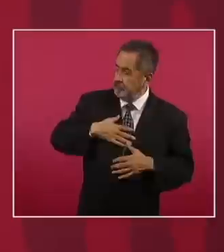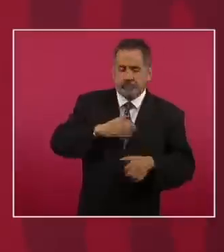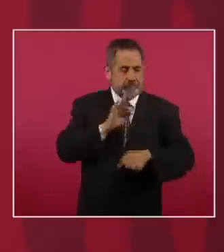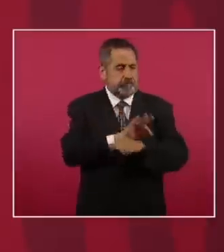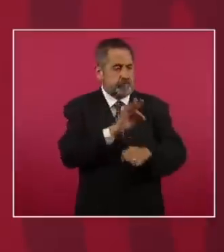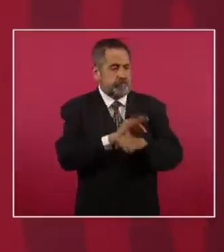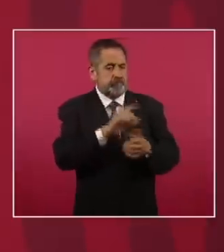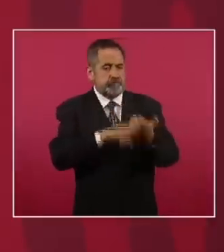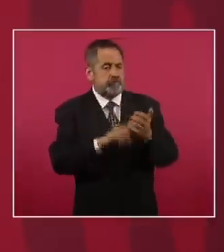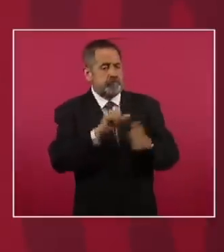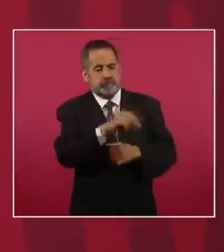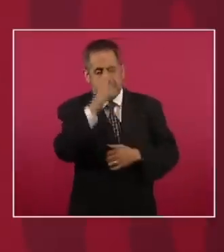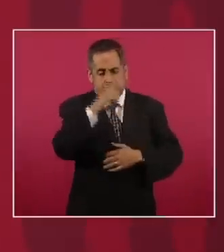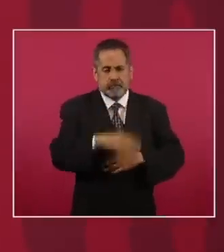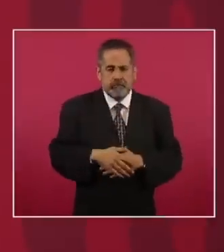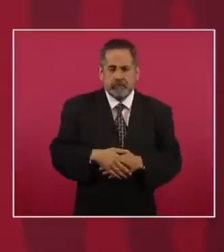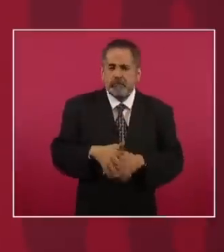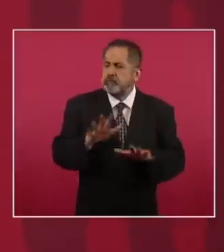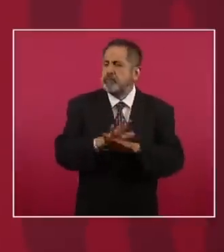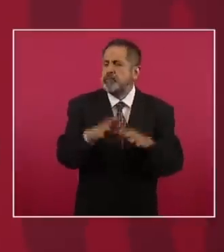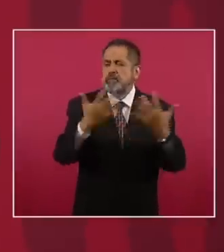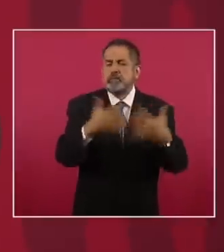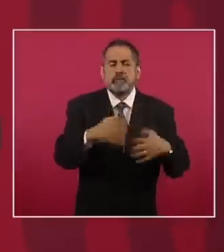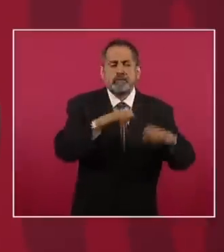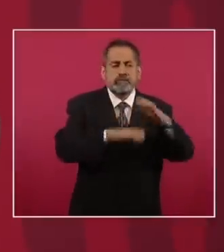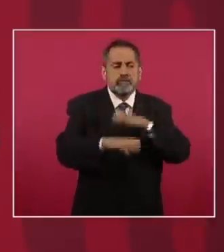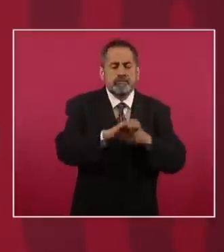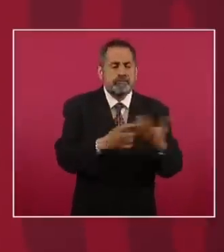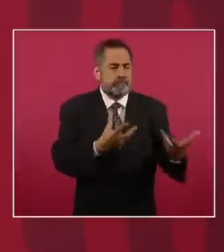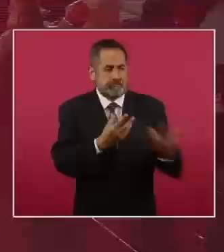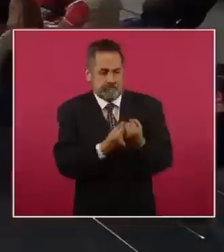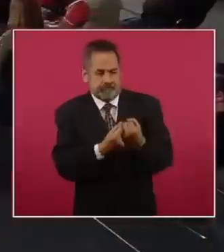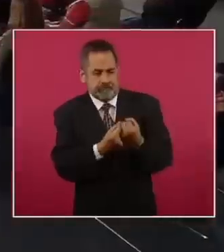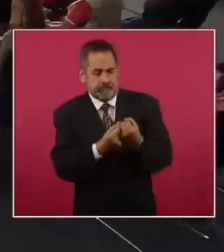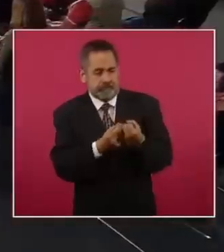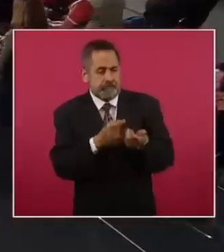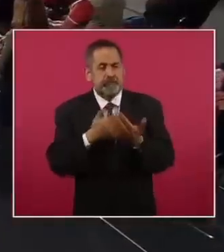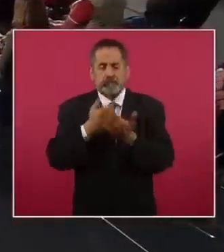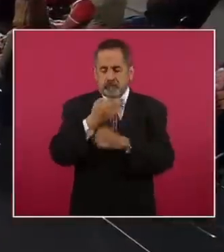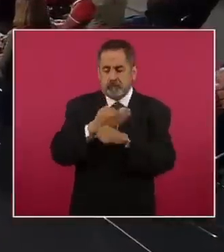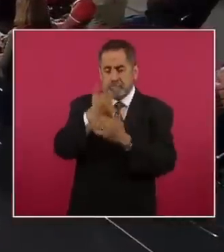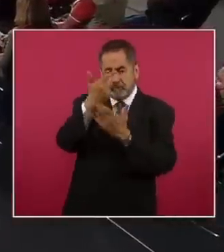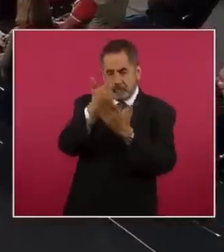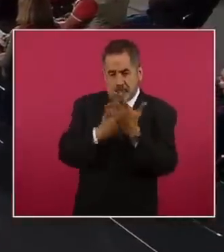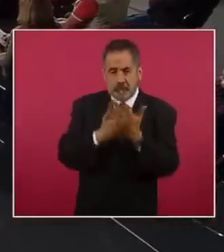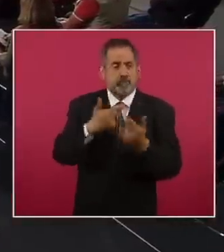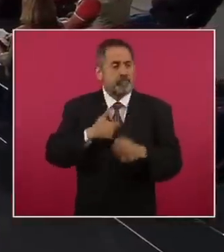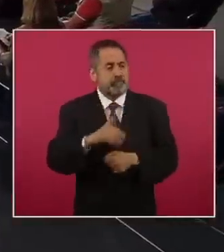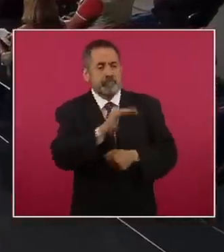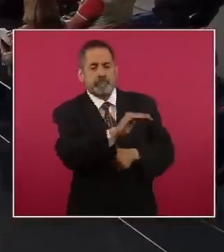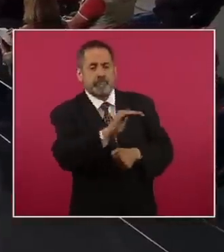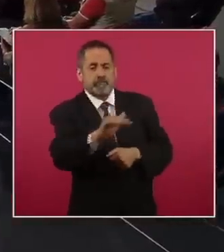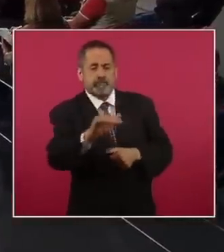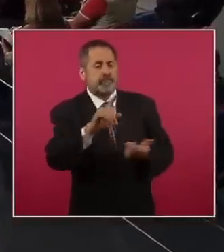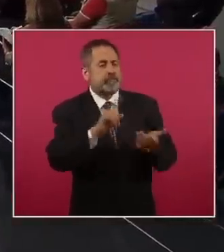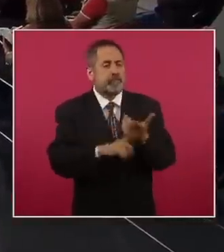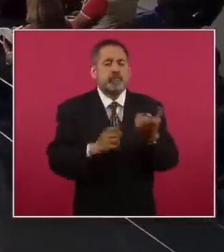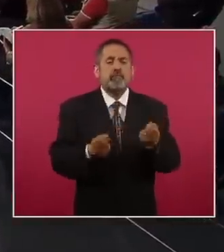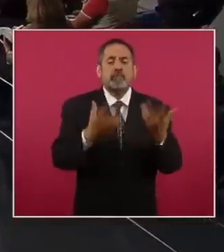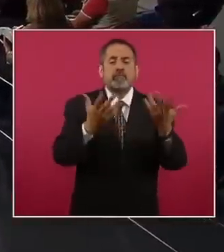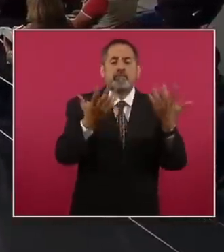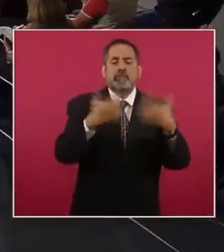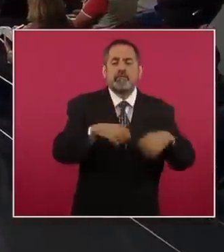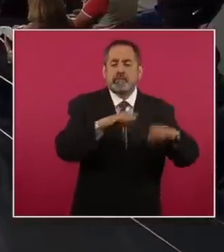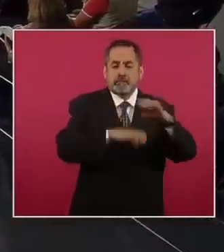presidente. ¿Qué empresas van a participar allá? Estamos ahora haciendo el listado. Primero buscamos a las empresas que tienen vínculo o